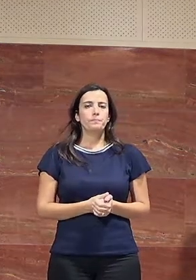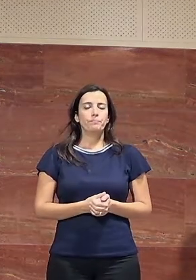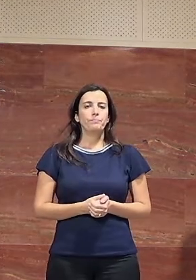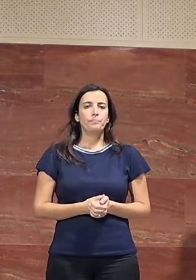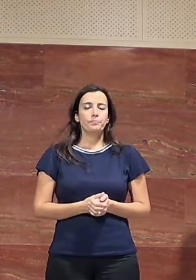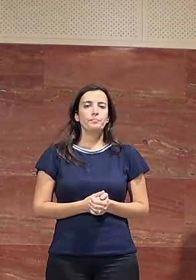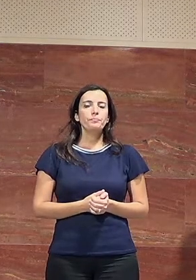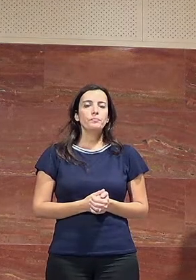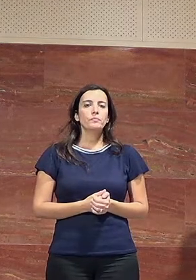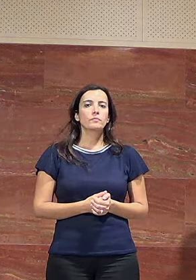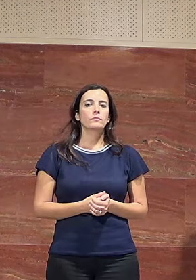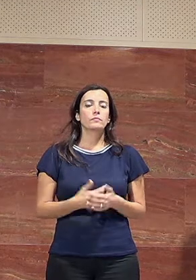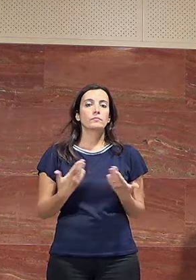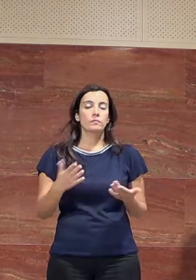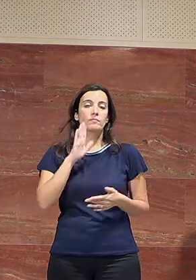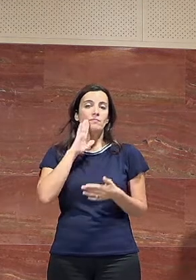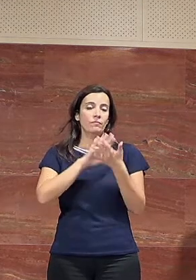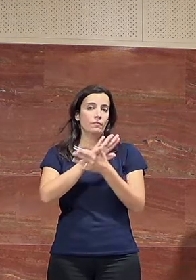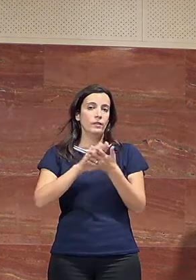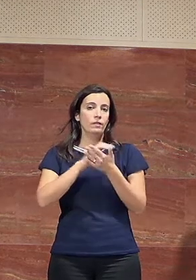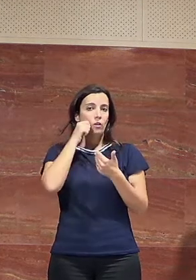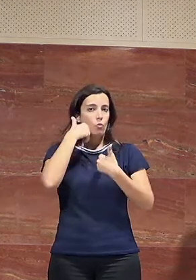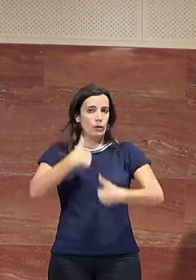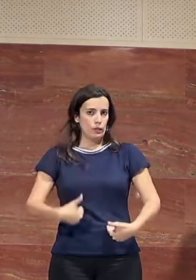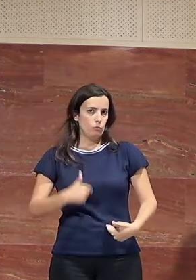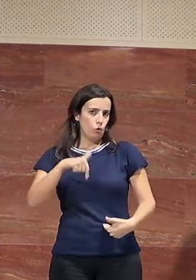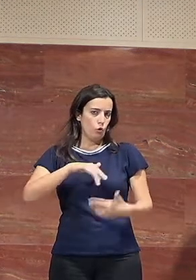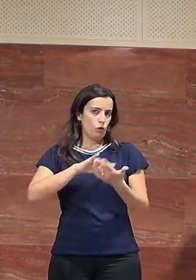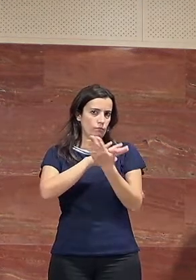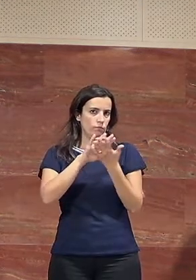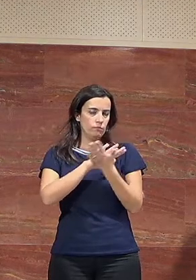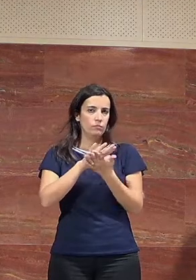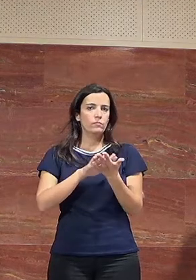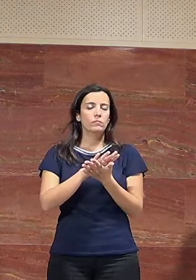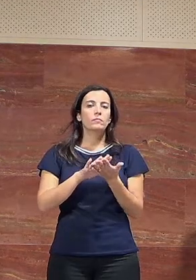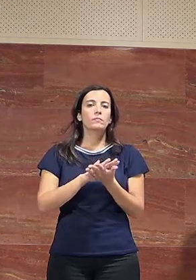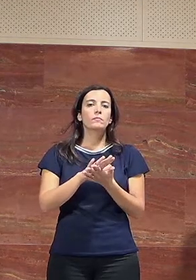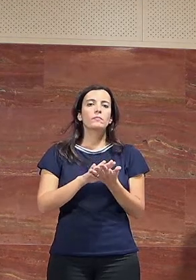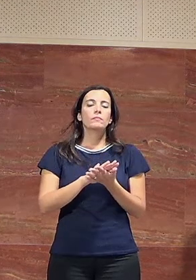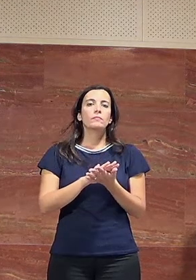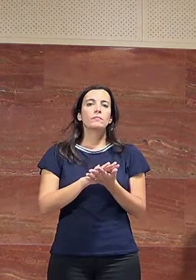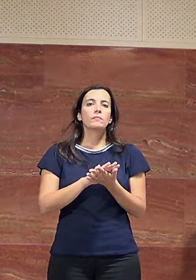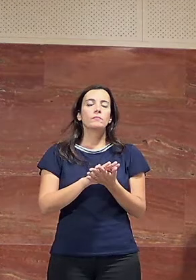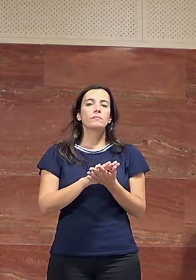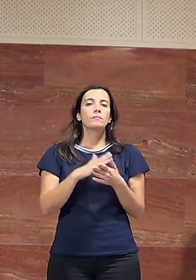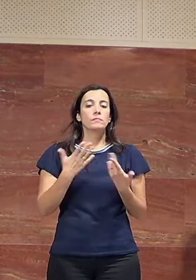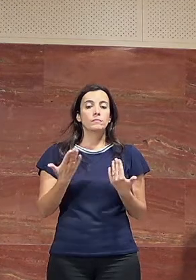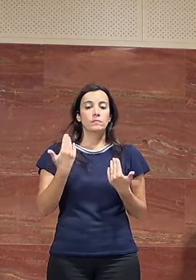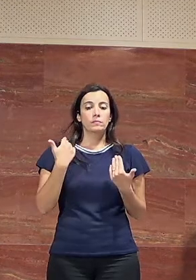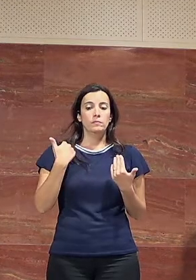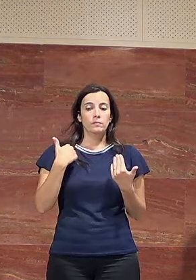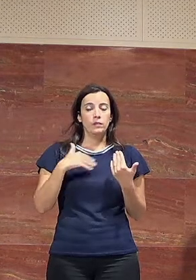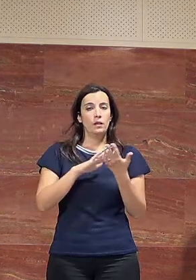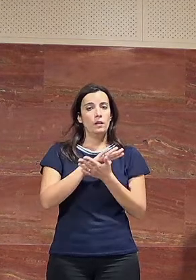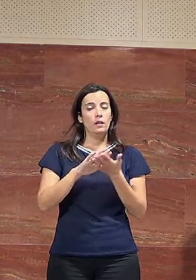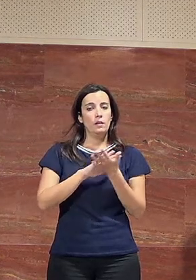Por lo tanto, eso era hablando de urbanismo, que era lo que tocaba hoy, ¿verdad? Y ya si vamos y nos acercamos un poquito más